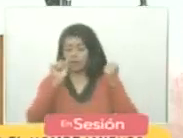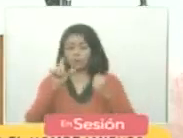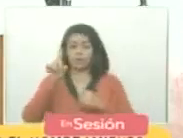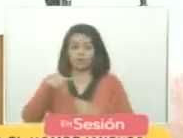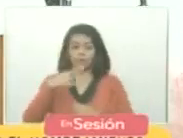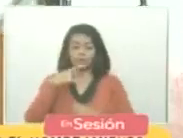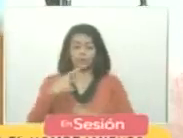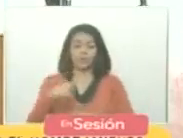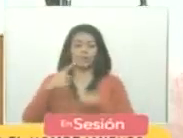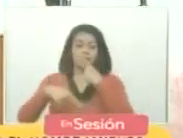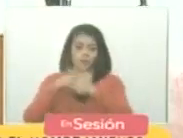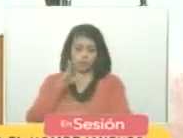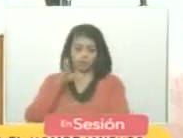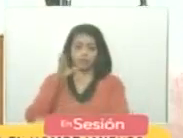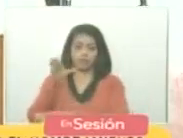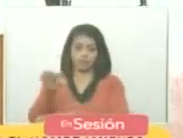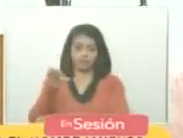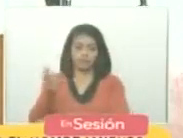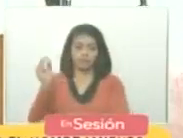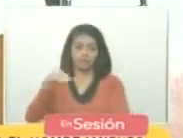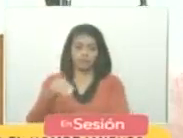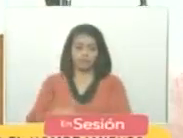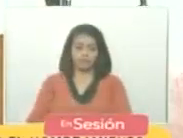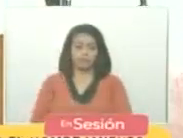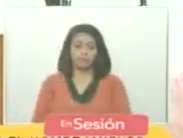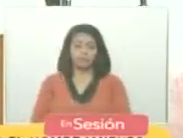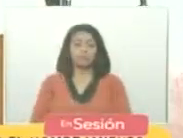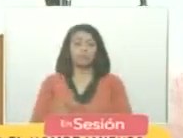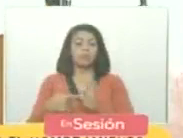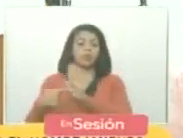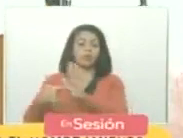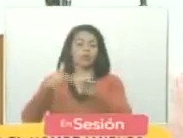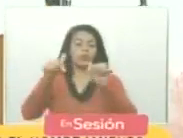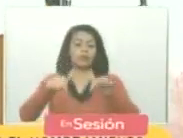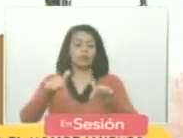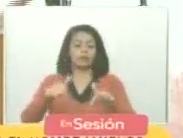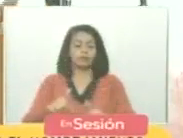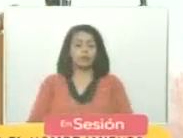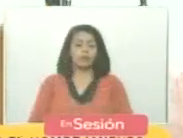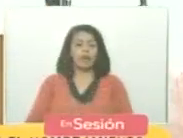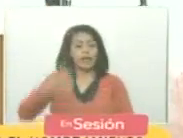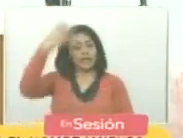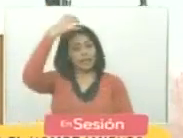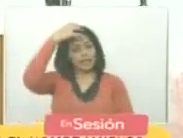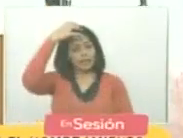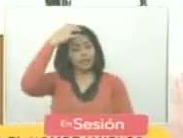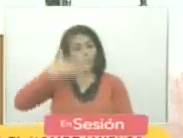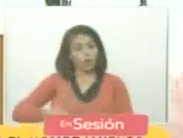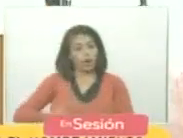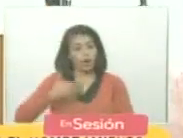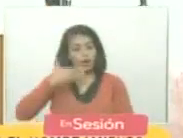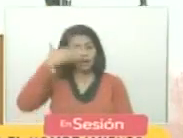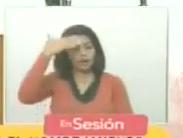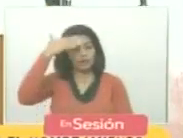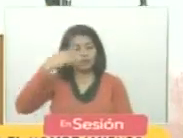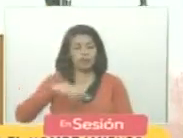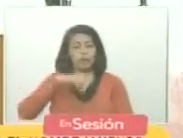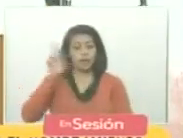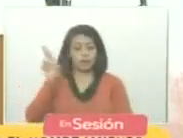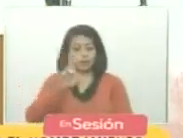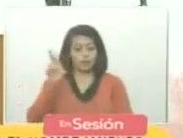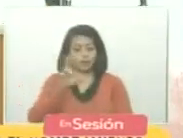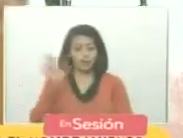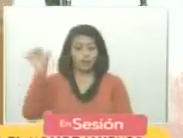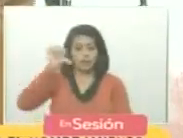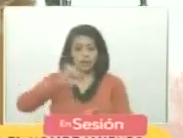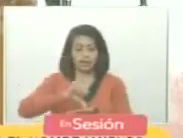bilaterales que luego van a ser ampliamente presentados acá, ante el Reino de Arabia Saudita y ante la República de